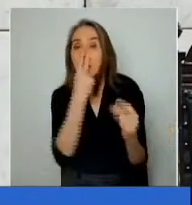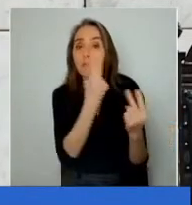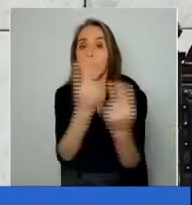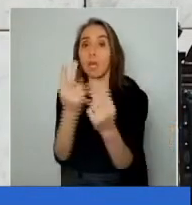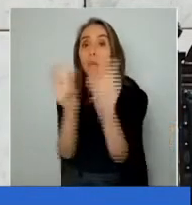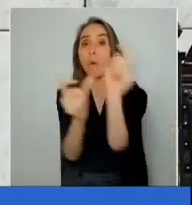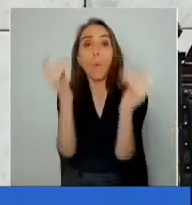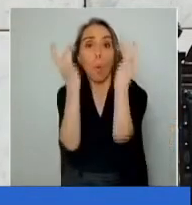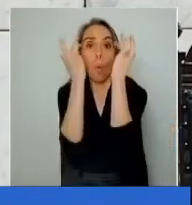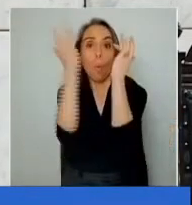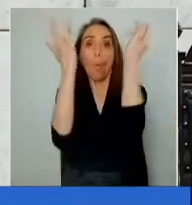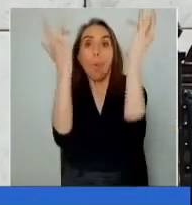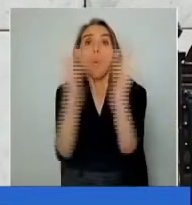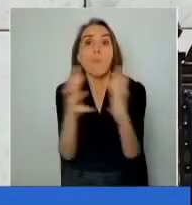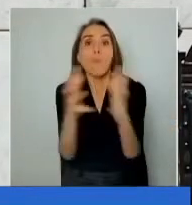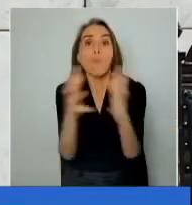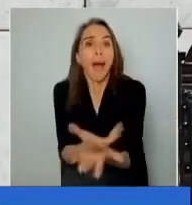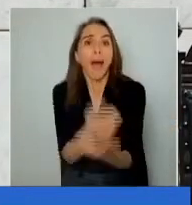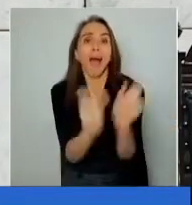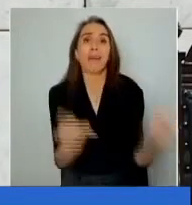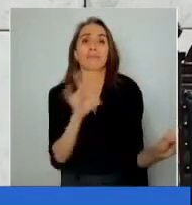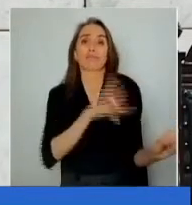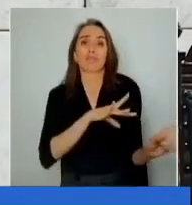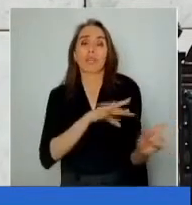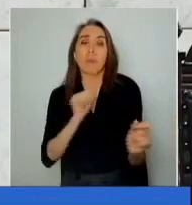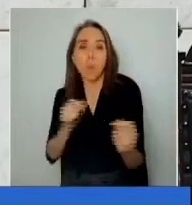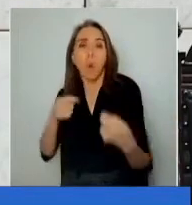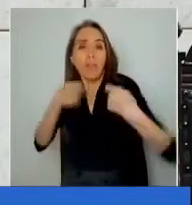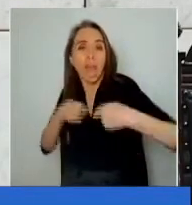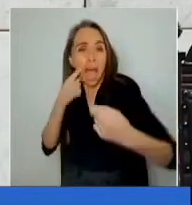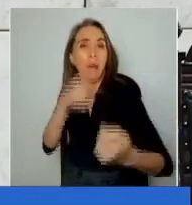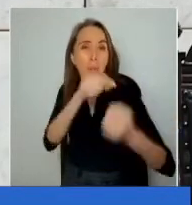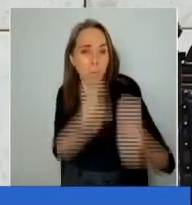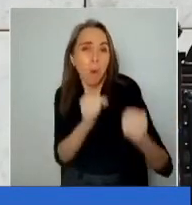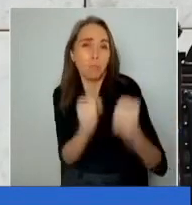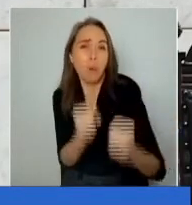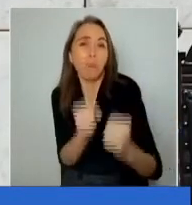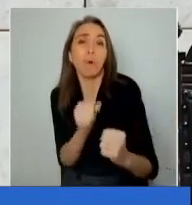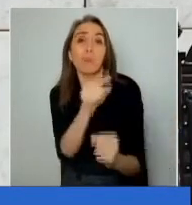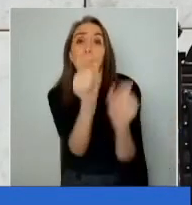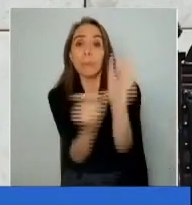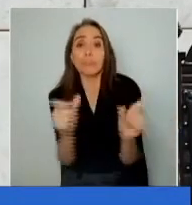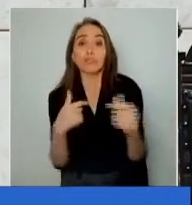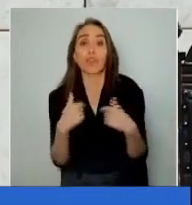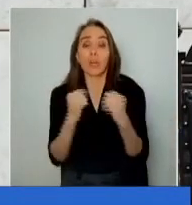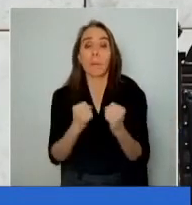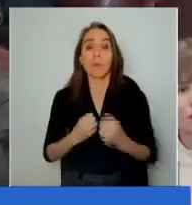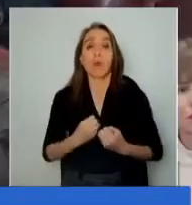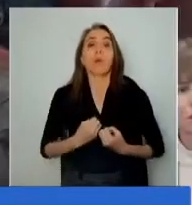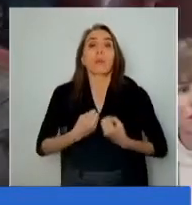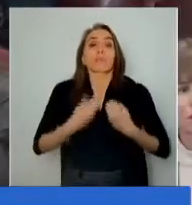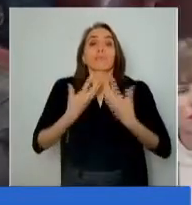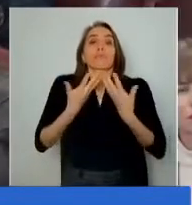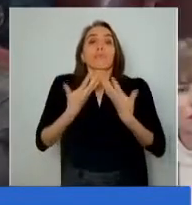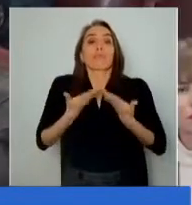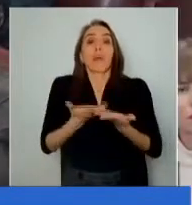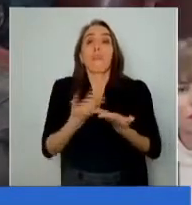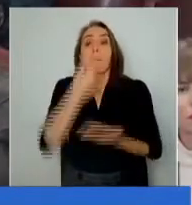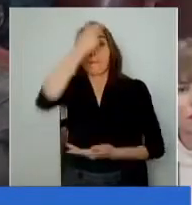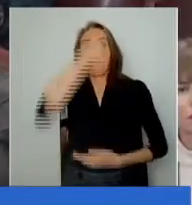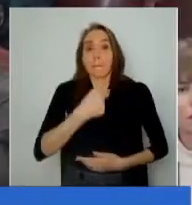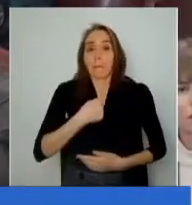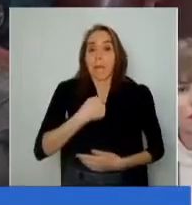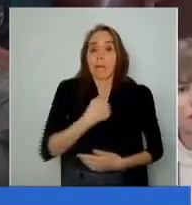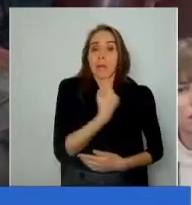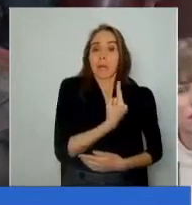y apostar por ello porque esas capacidades pueden florecer al servicio de lo particular y también de lo